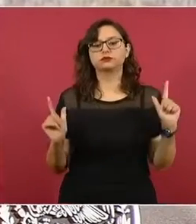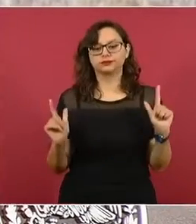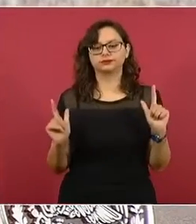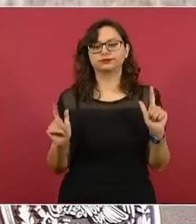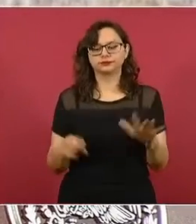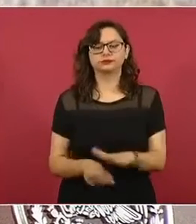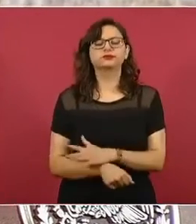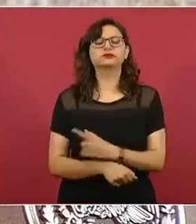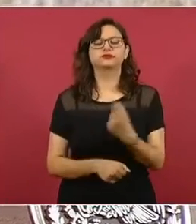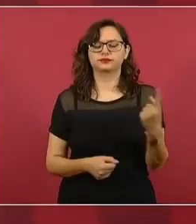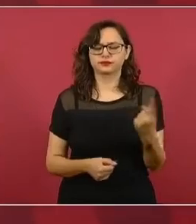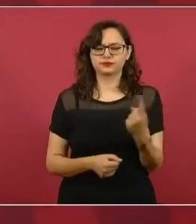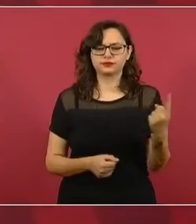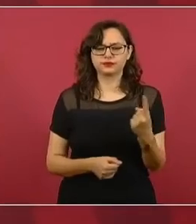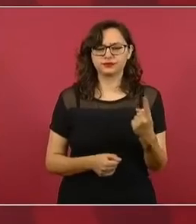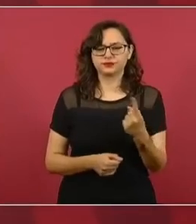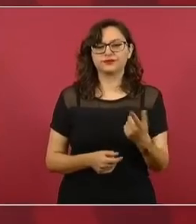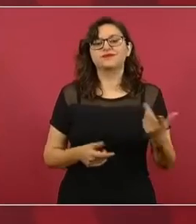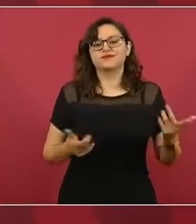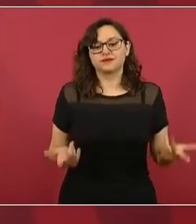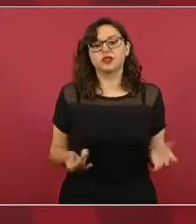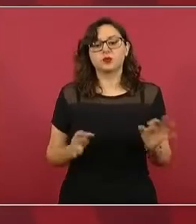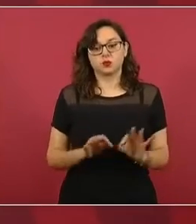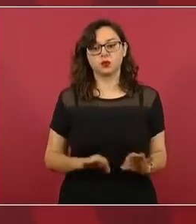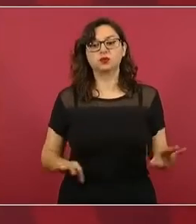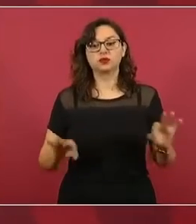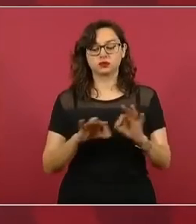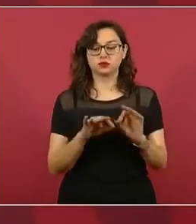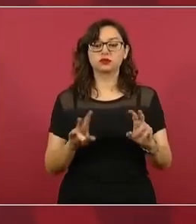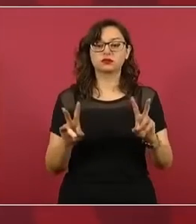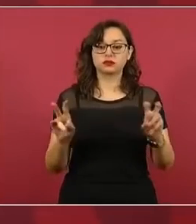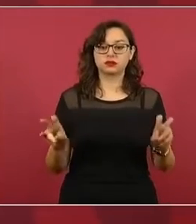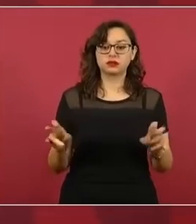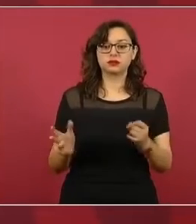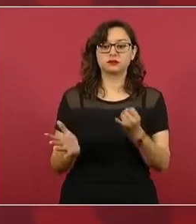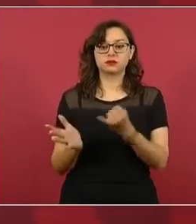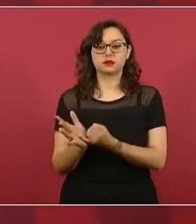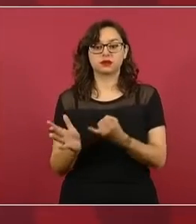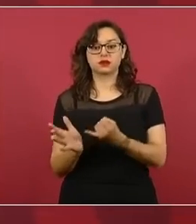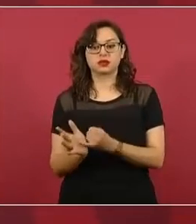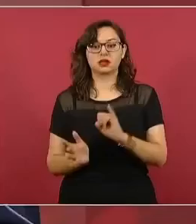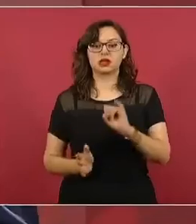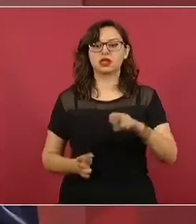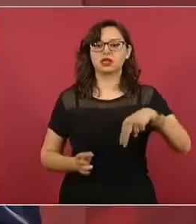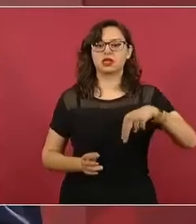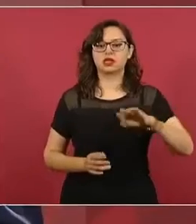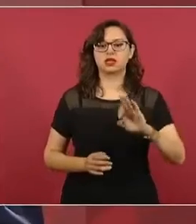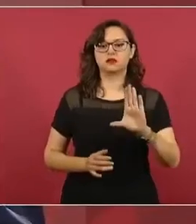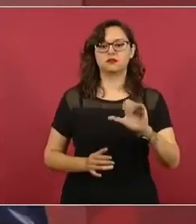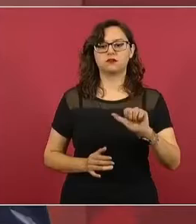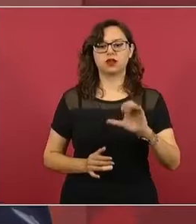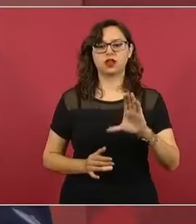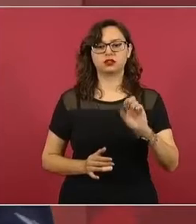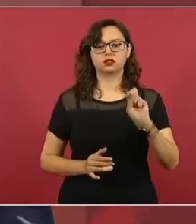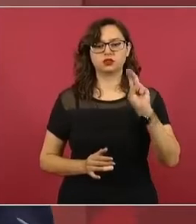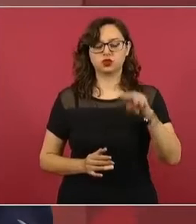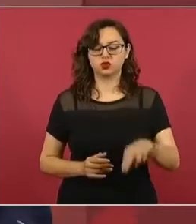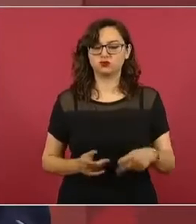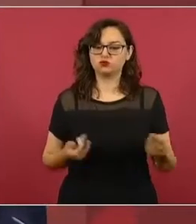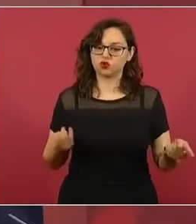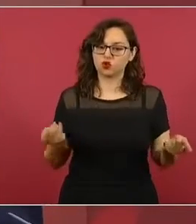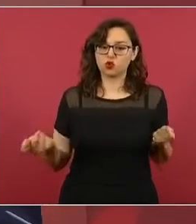nos conviene el que se controle la inflación. No tenemos